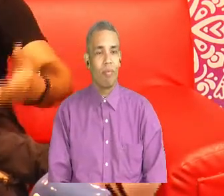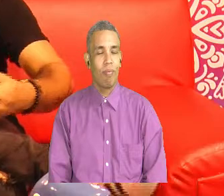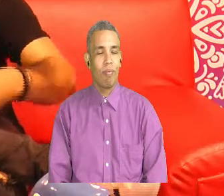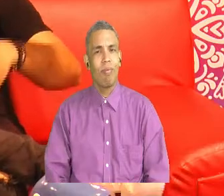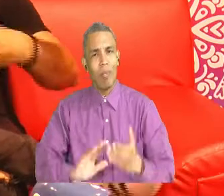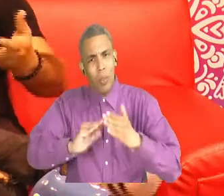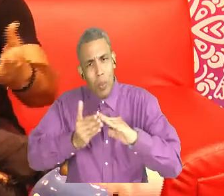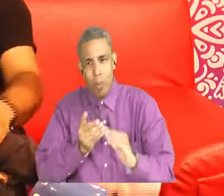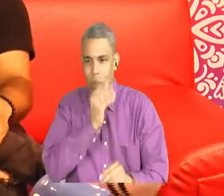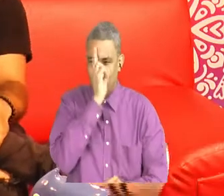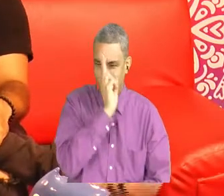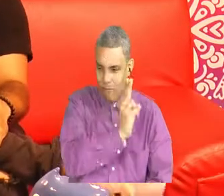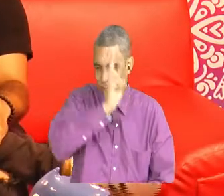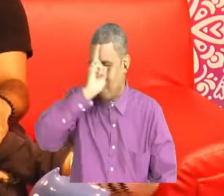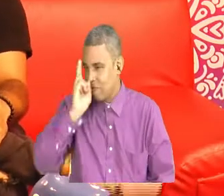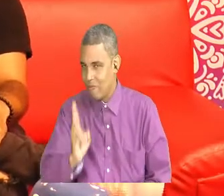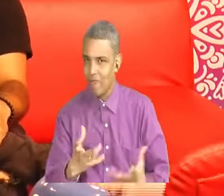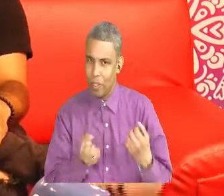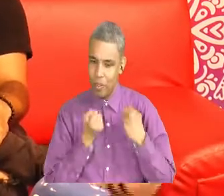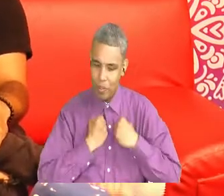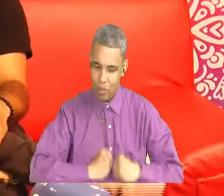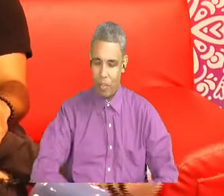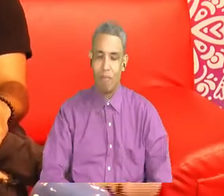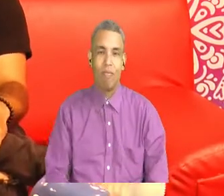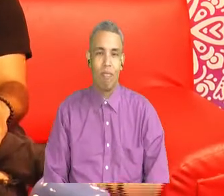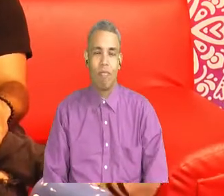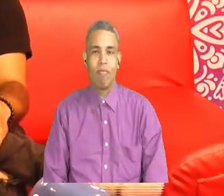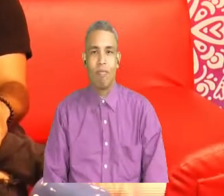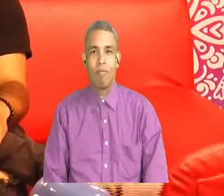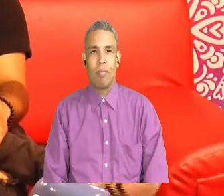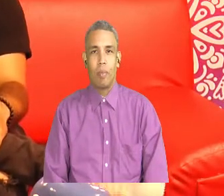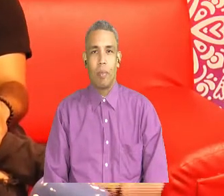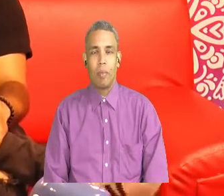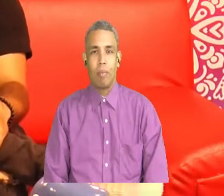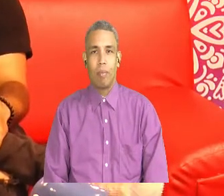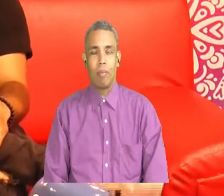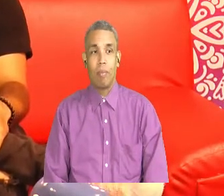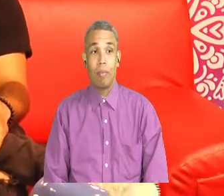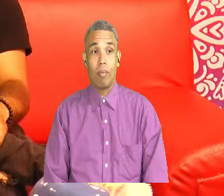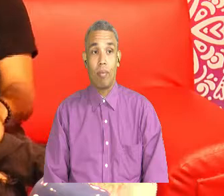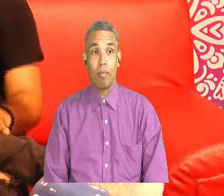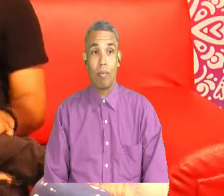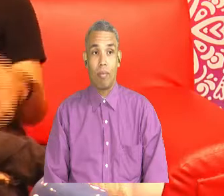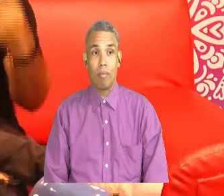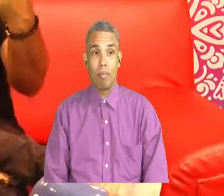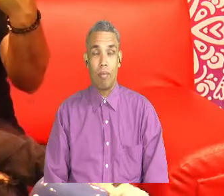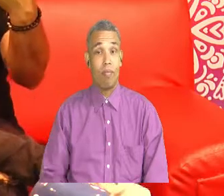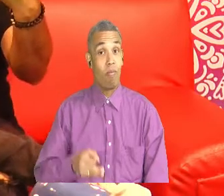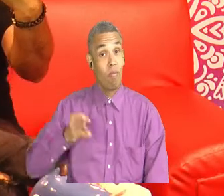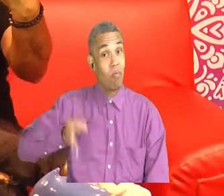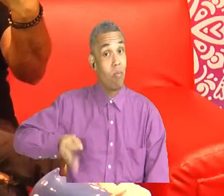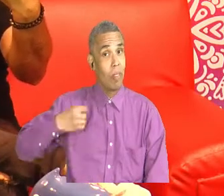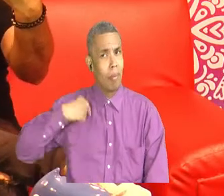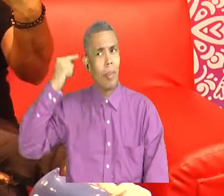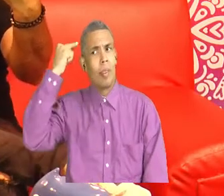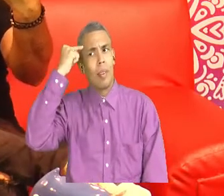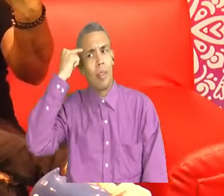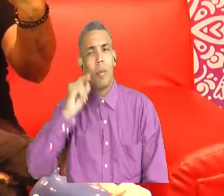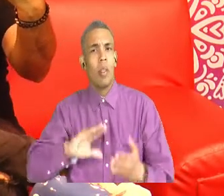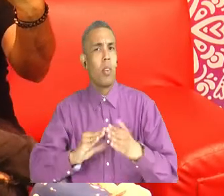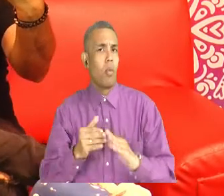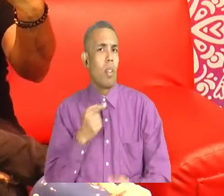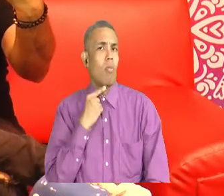mucho esfuerzo, con todo el corazón. Bueno, Goyo, claro que sí, siempre uno piensa es que al público le vaya a gustar lo que uno hace y siempre hacer